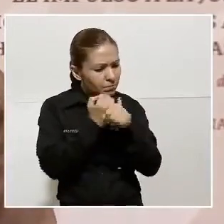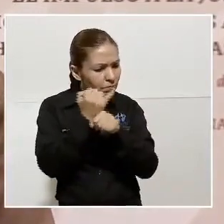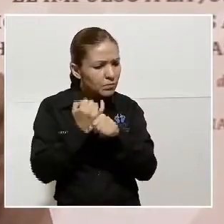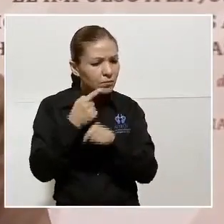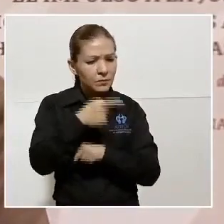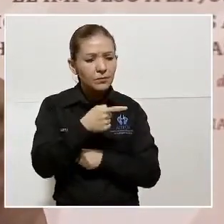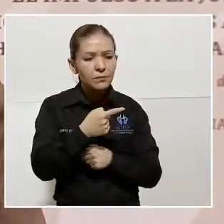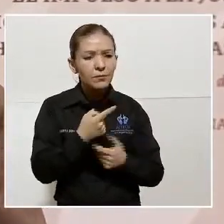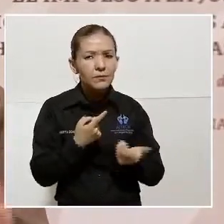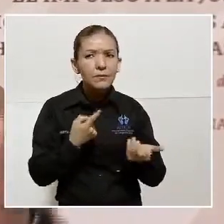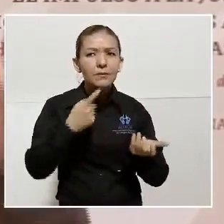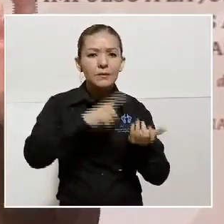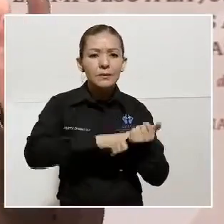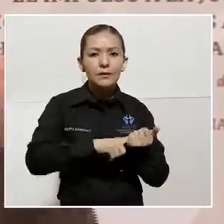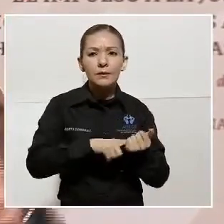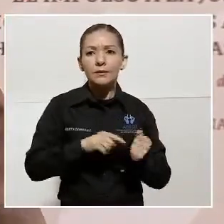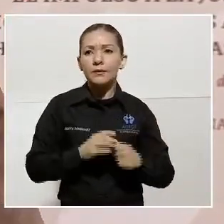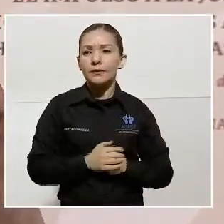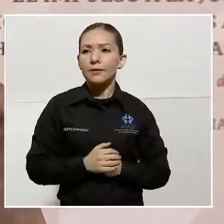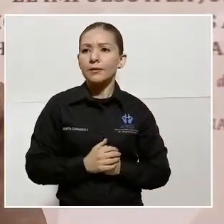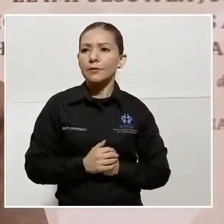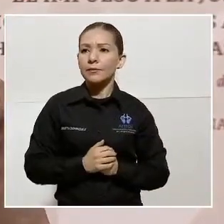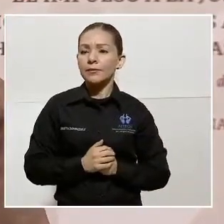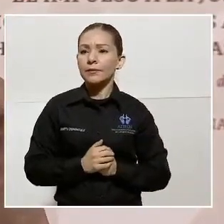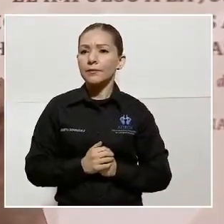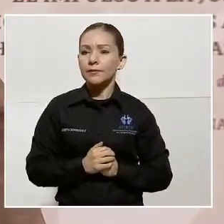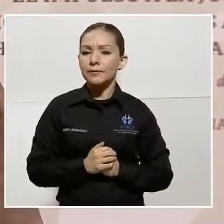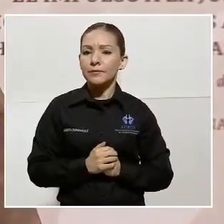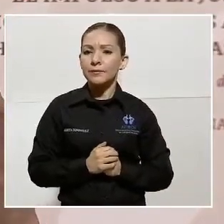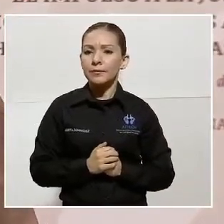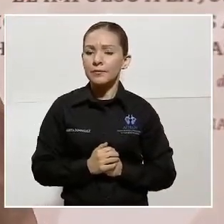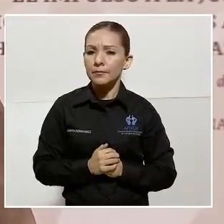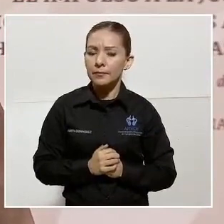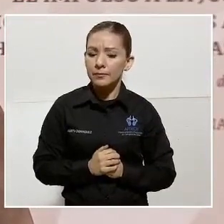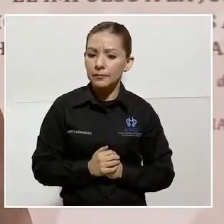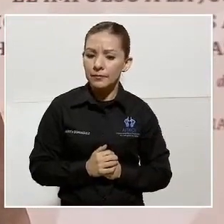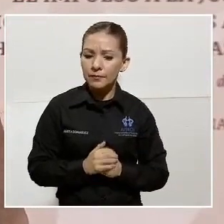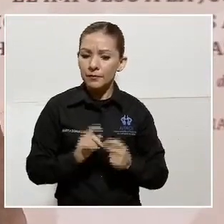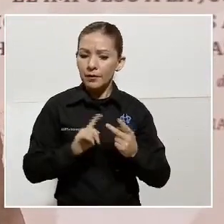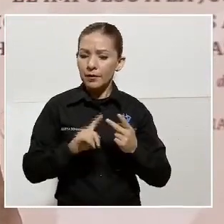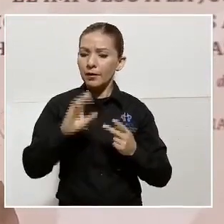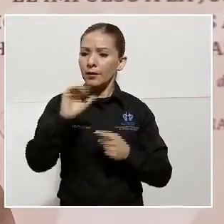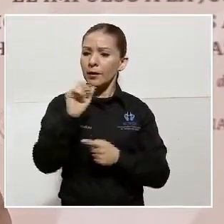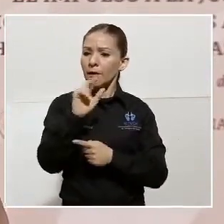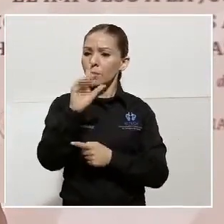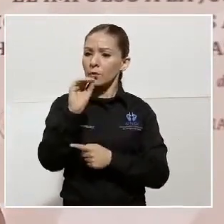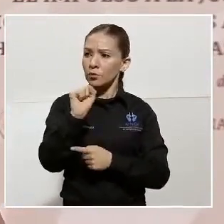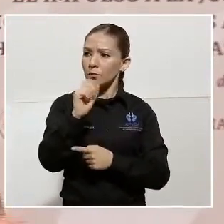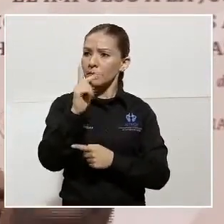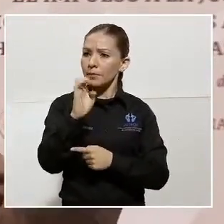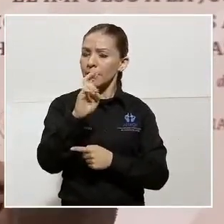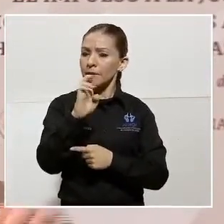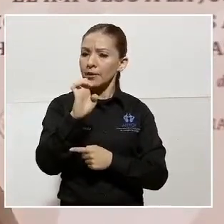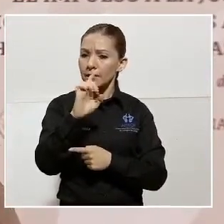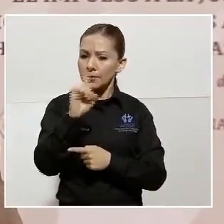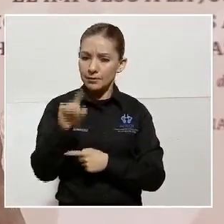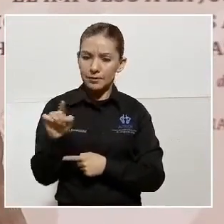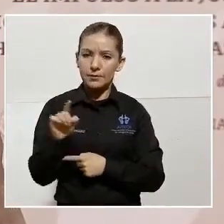integrado por Ángela Buitrago, que nos sigue a la distancia, por Carlos Pérez Vázquez